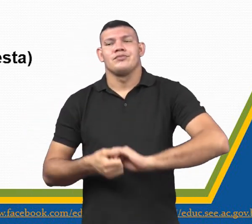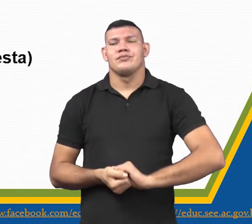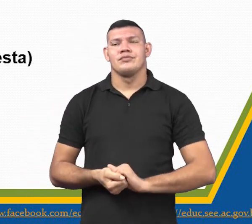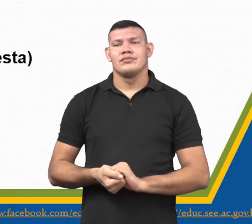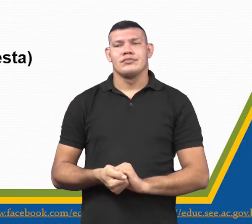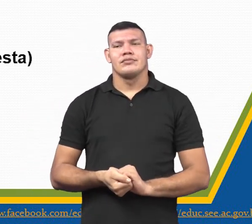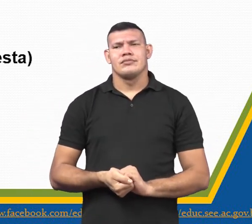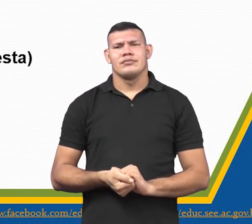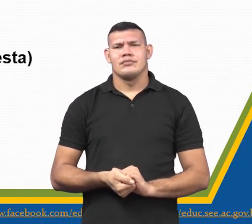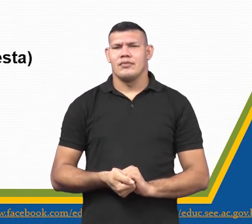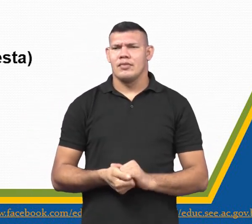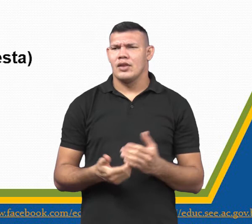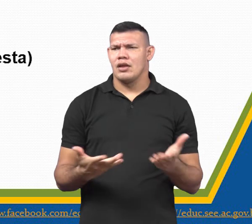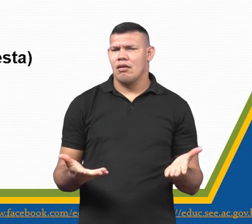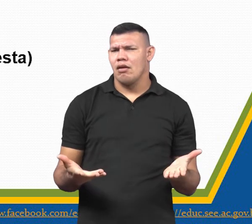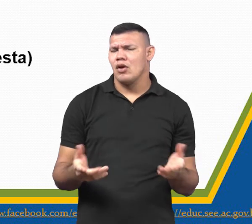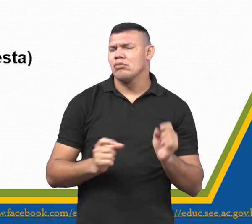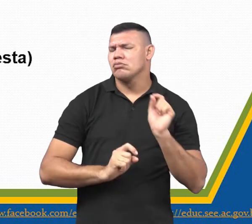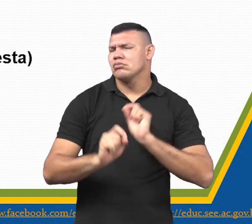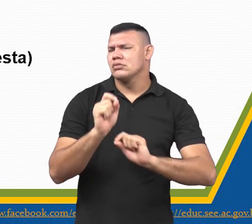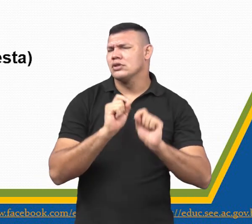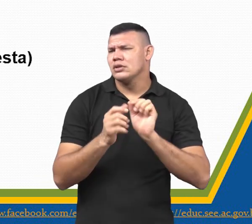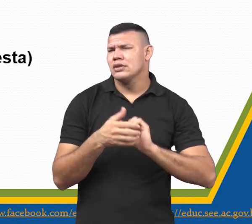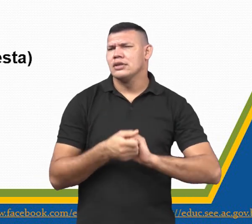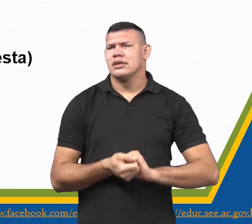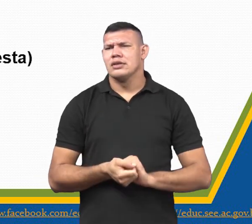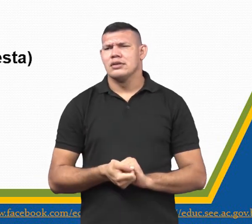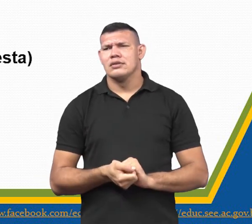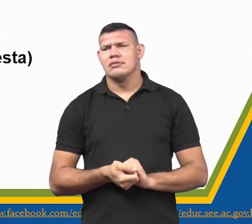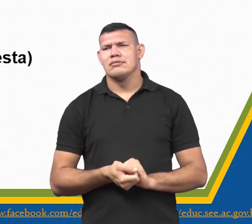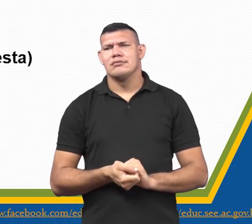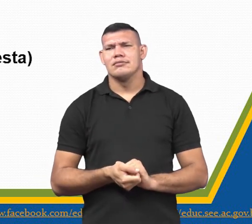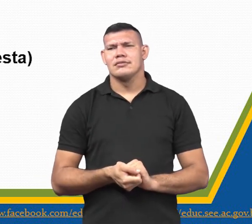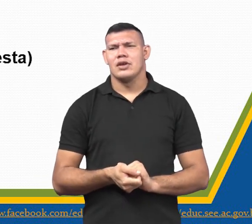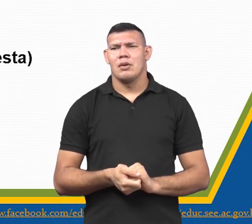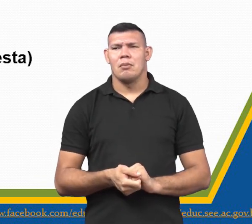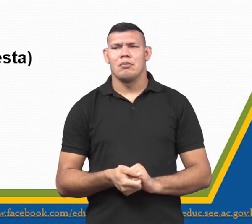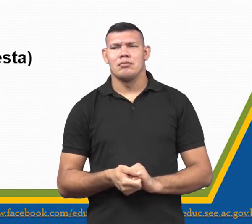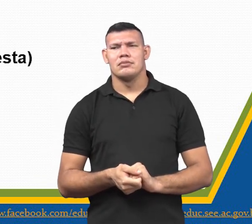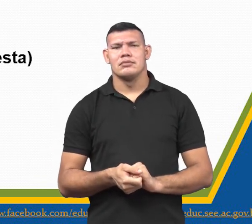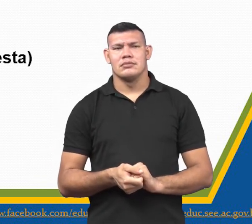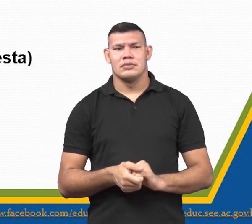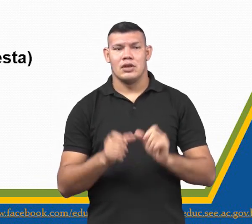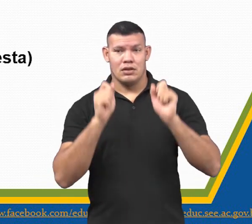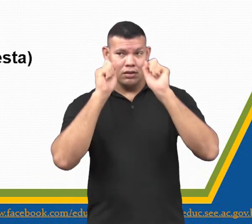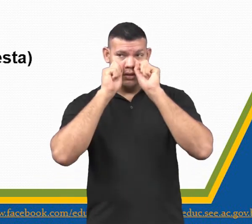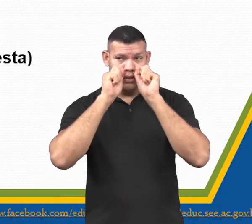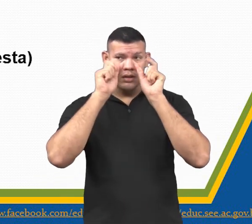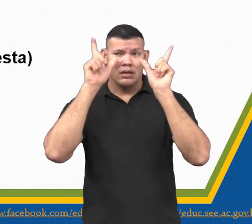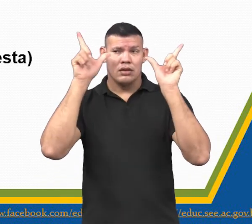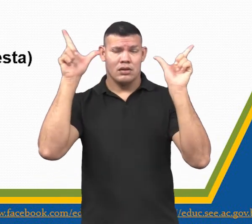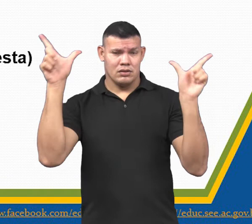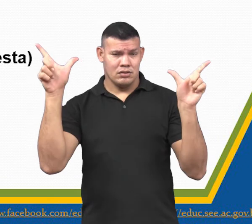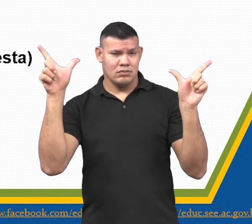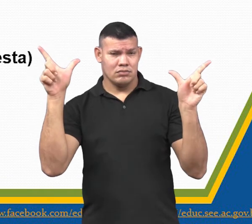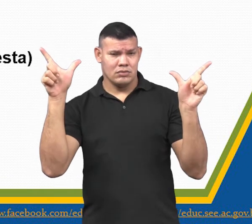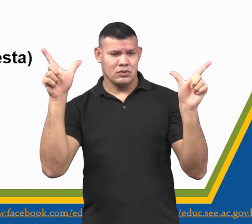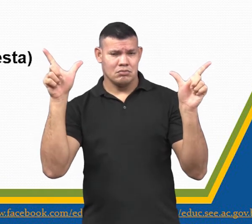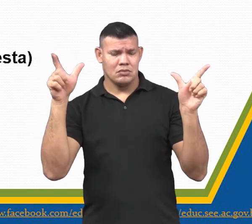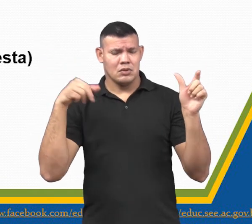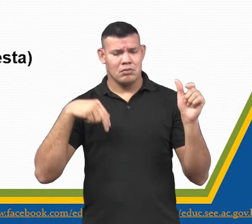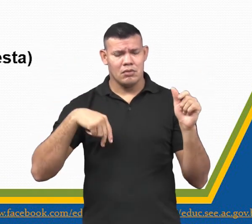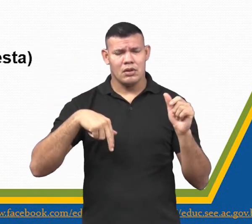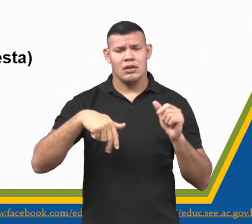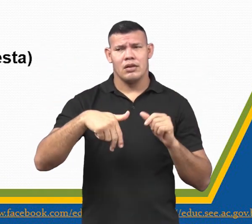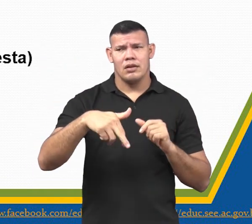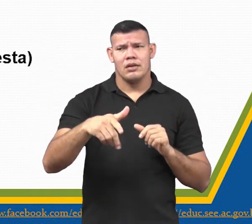Mira mucha atención en las salidas de los garajes o presta mucha atención a las salidas de los garajes. Qual